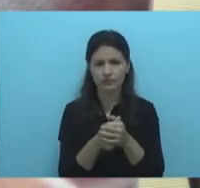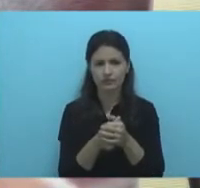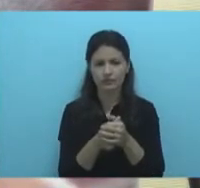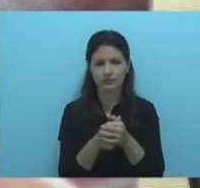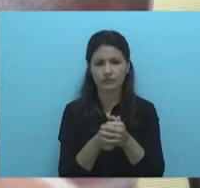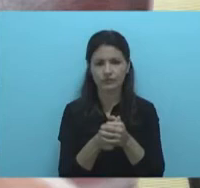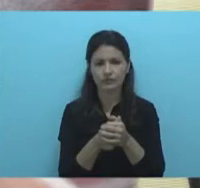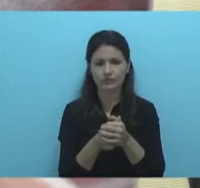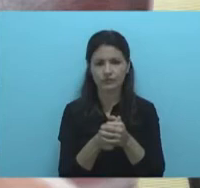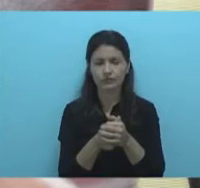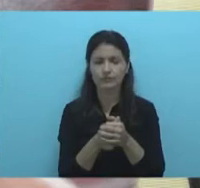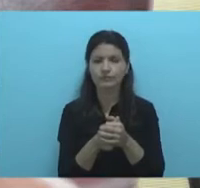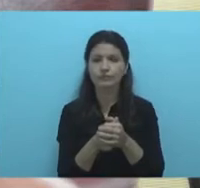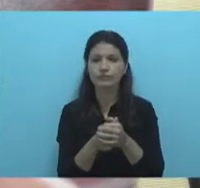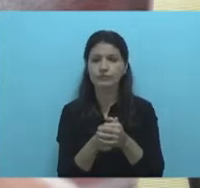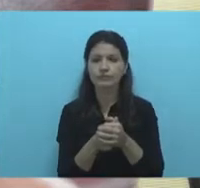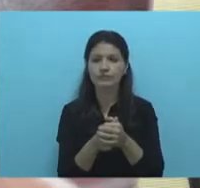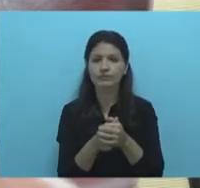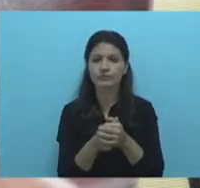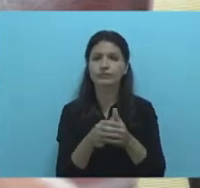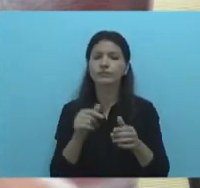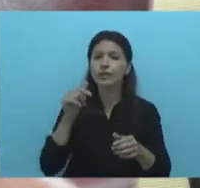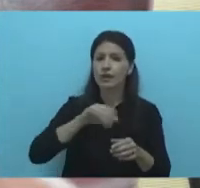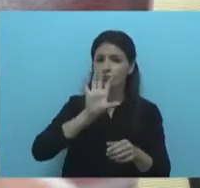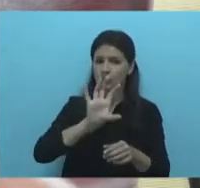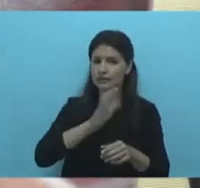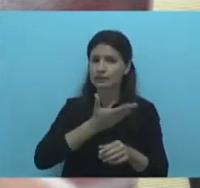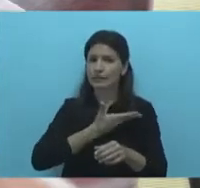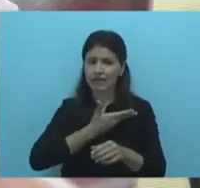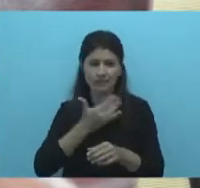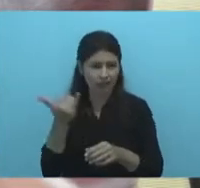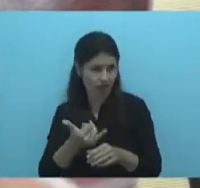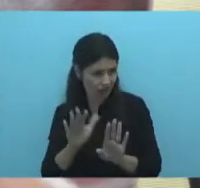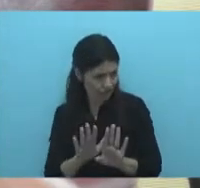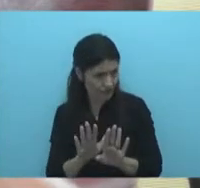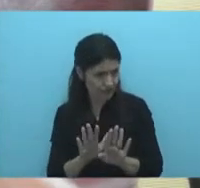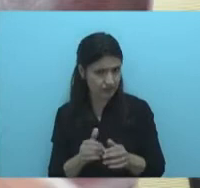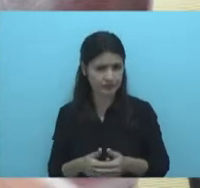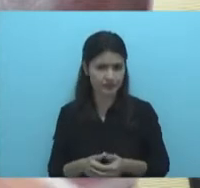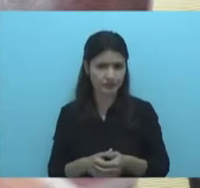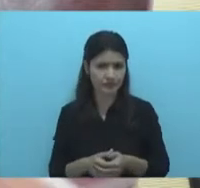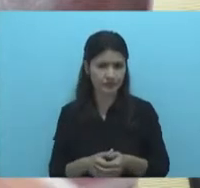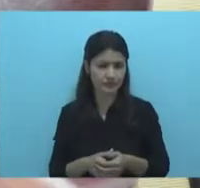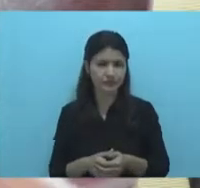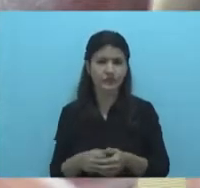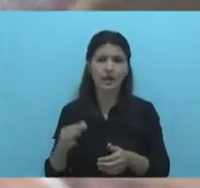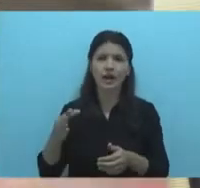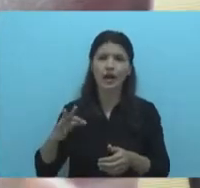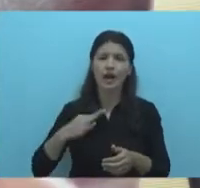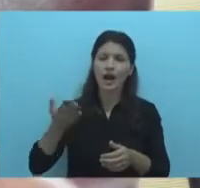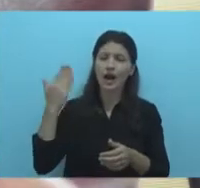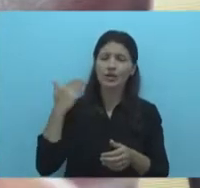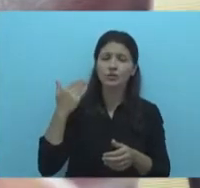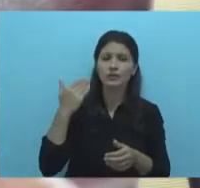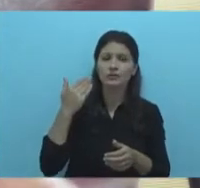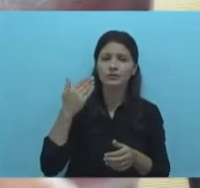cosa que, como dijo bien el diputado Giustiniani, en la provincia de Santa Fe ya se realiza. En octubre del año